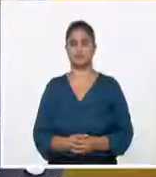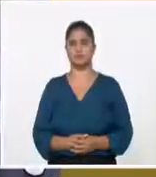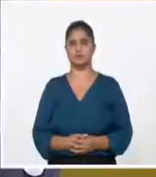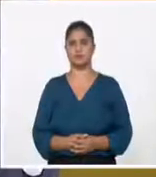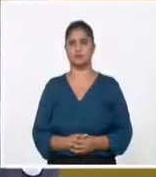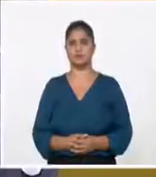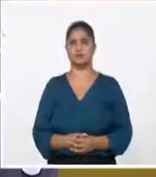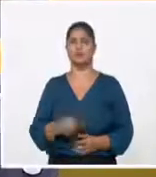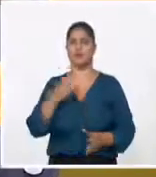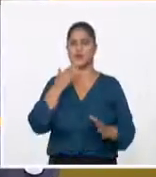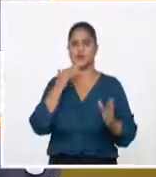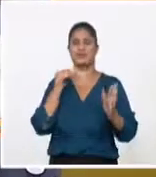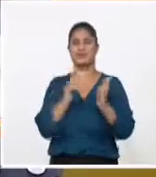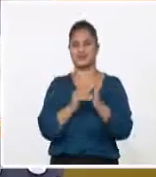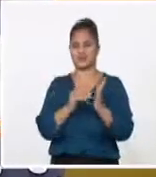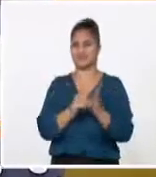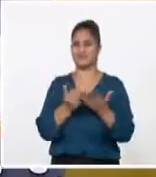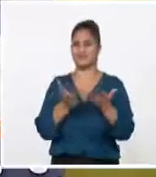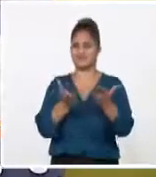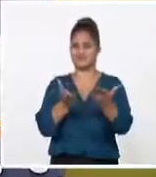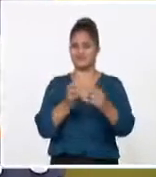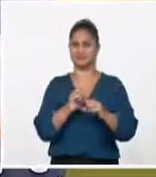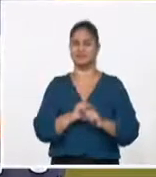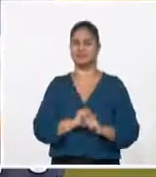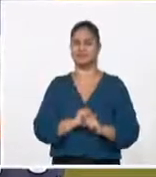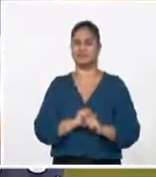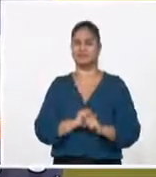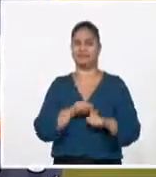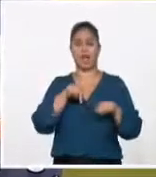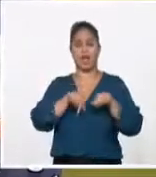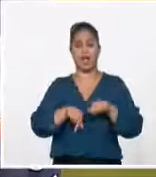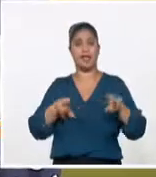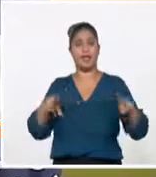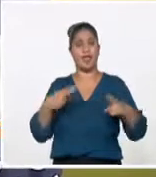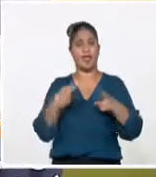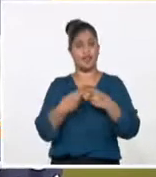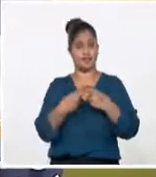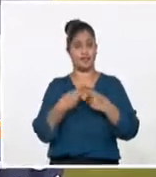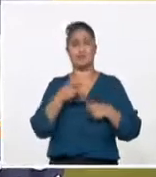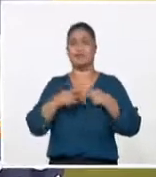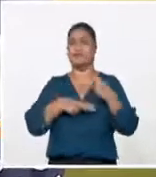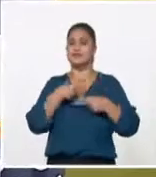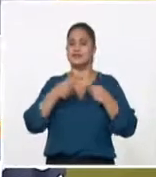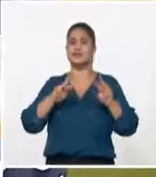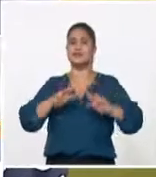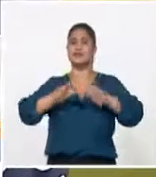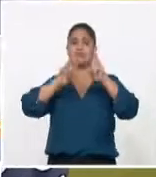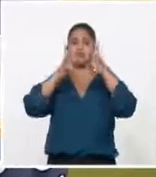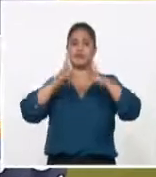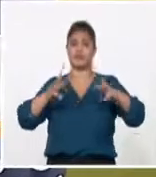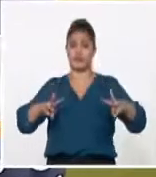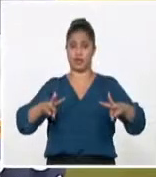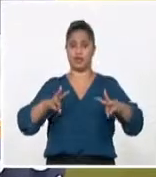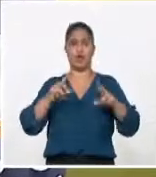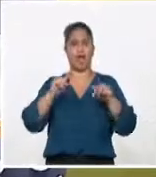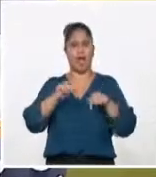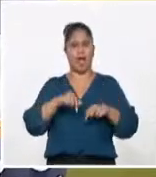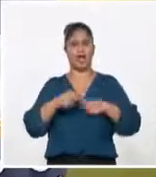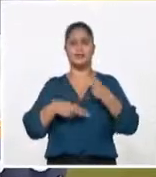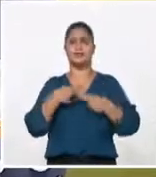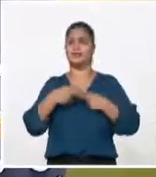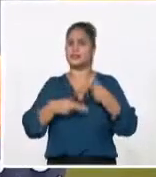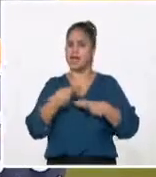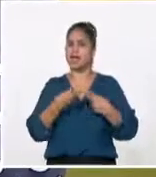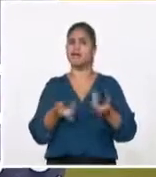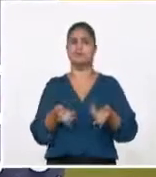Buenas tardes. Por segunda ocasión, las romerías de mayo se desarrollan de manera virtual. Las páginas en Facebook de la Asociación Hermanos Aís, del Ministerio